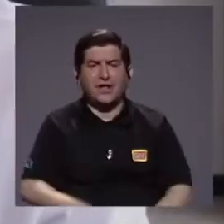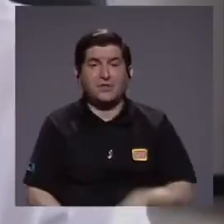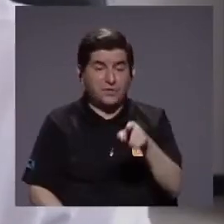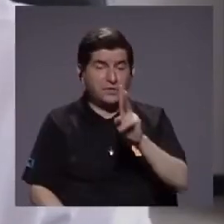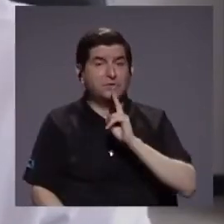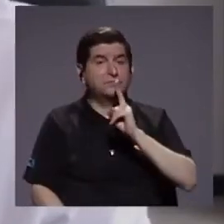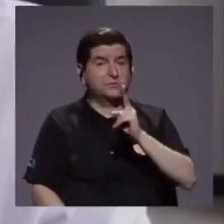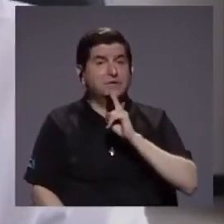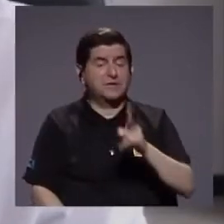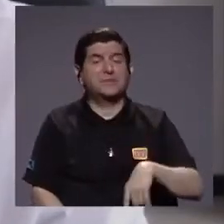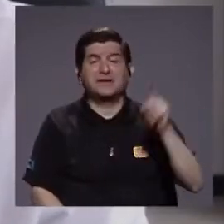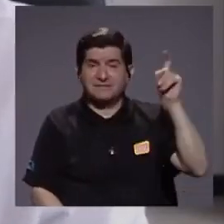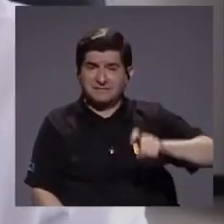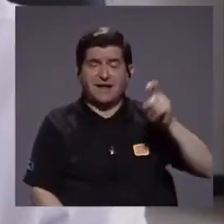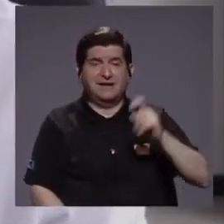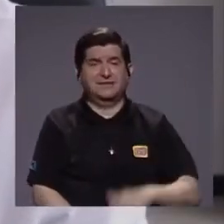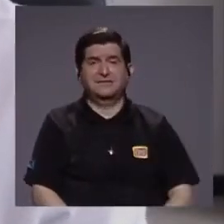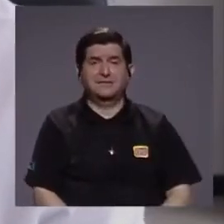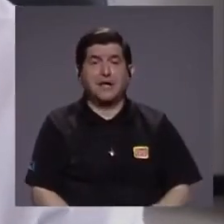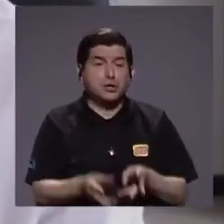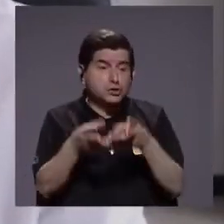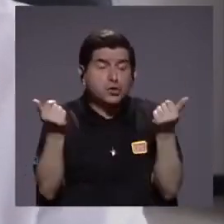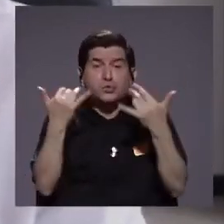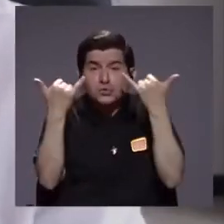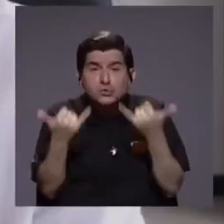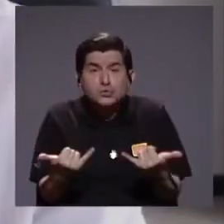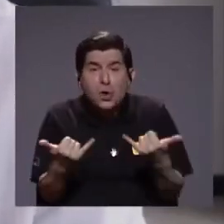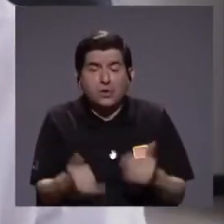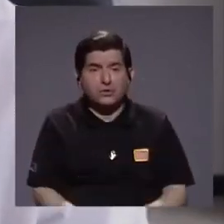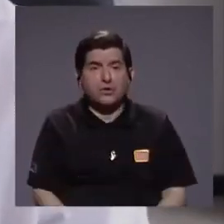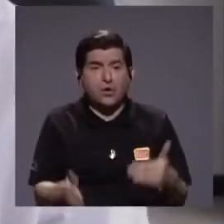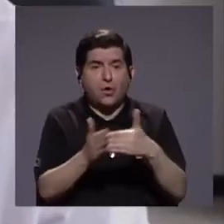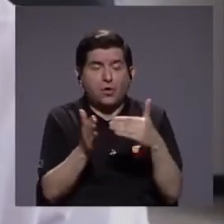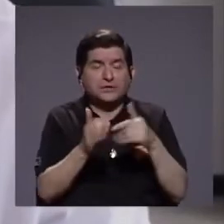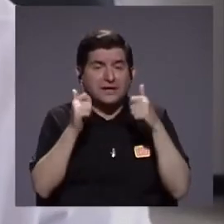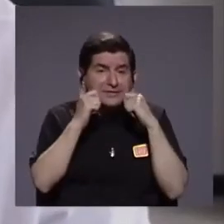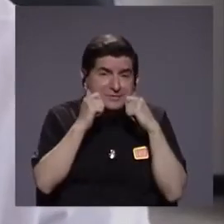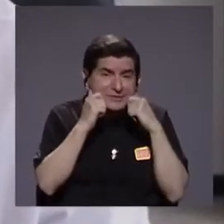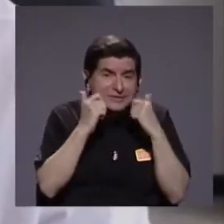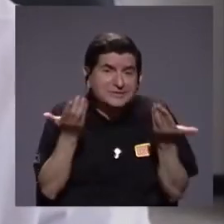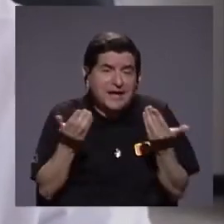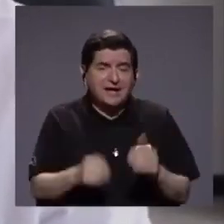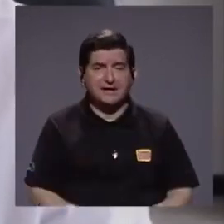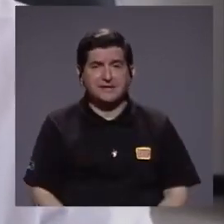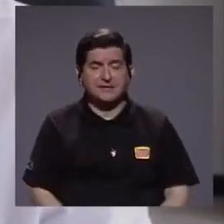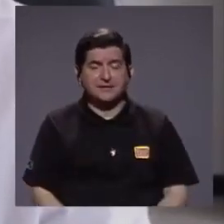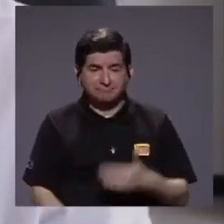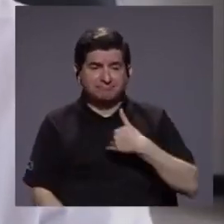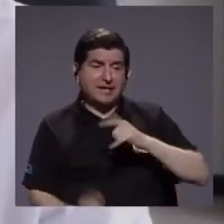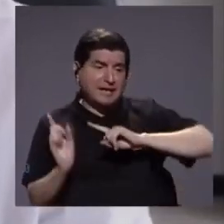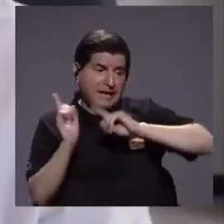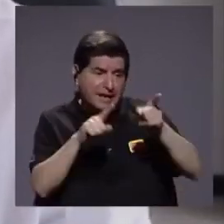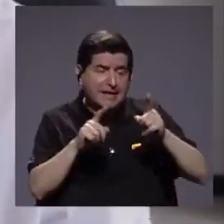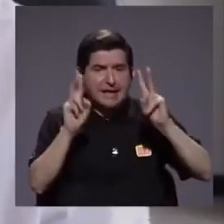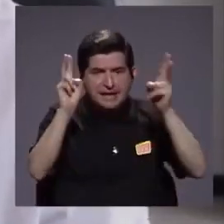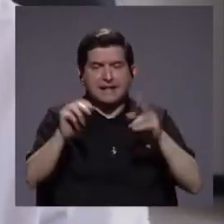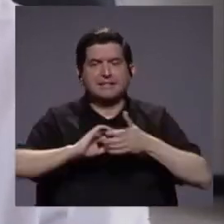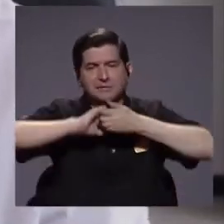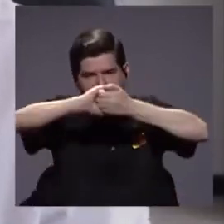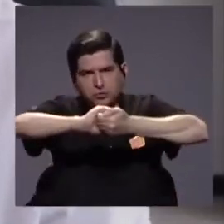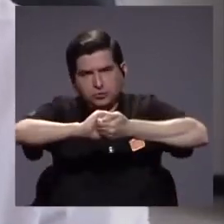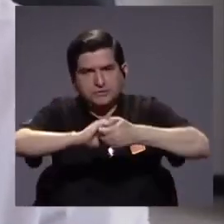realmente requieren. Soluciones en este momento de vuelta a la presencialidad. Por supuesto que tenemos que ir hacia el tema